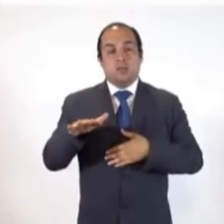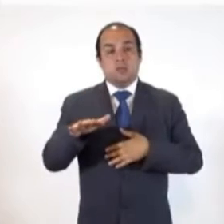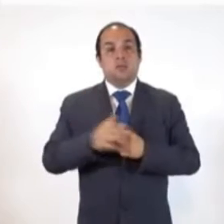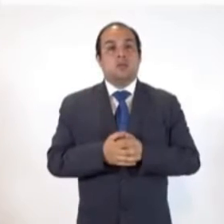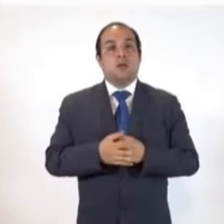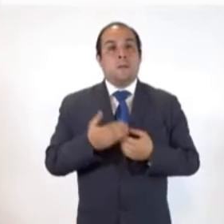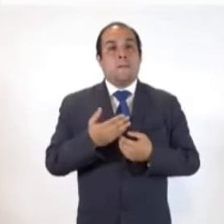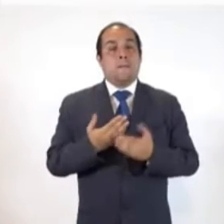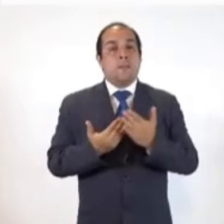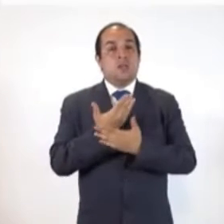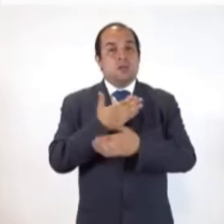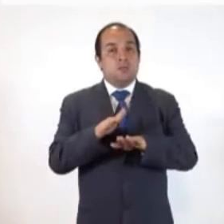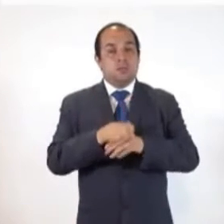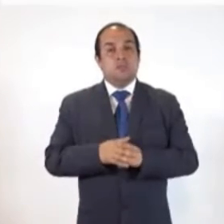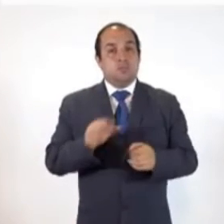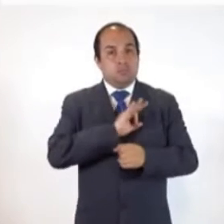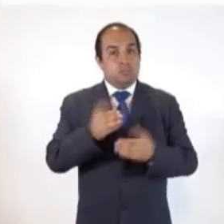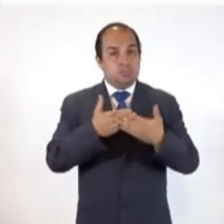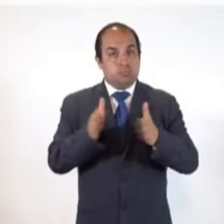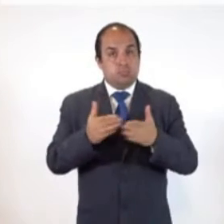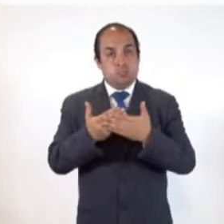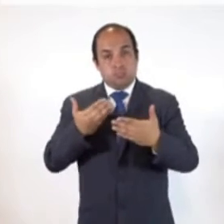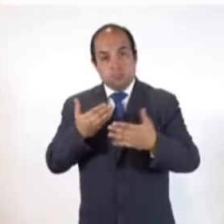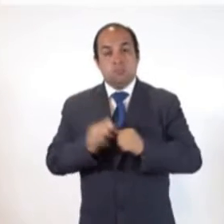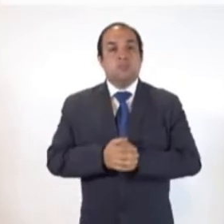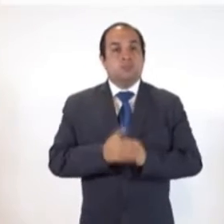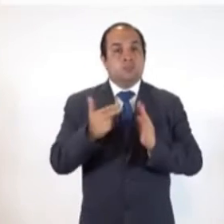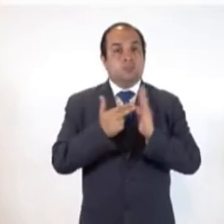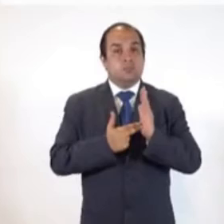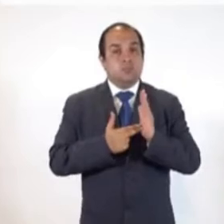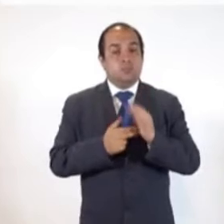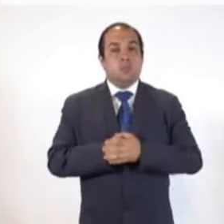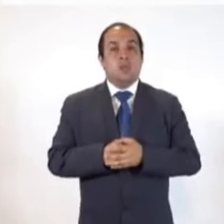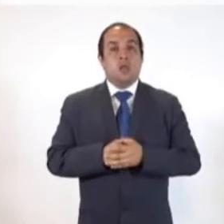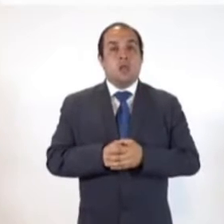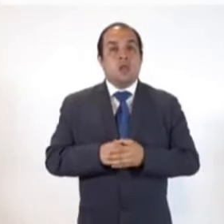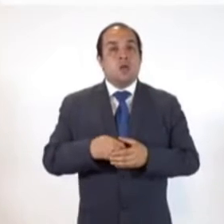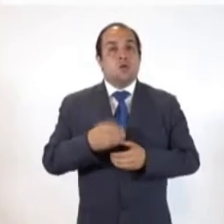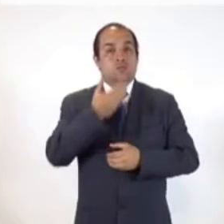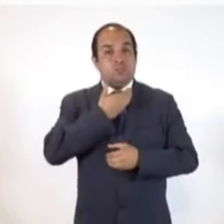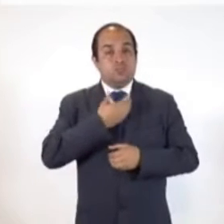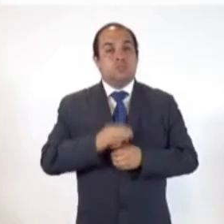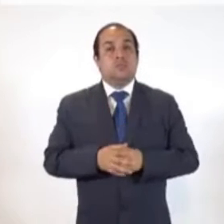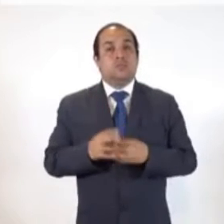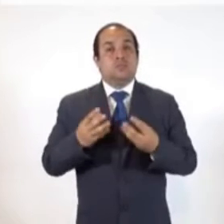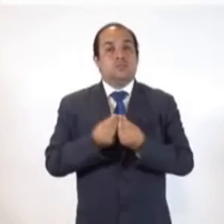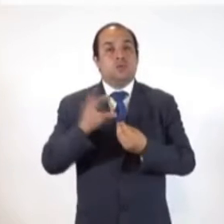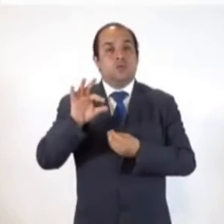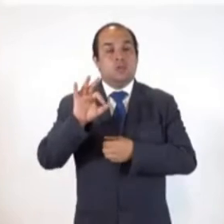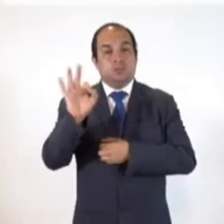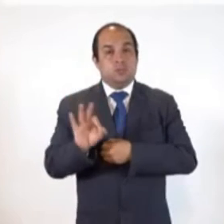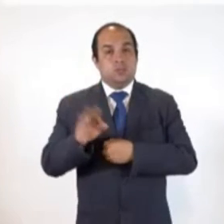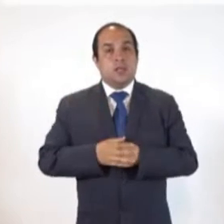abrir antes de esta hora. El aforo en comercios será del 40%. En el caso de cines,